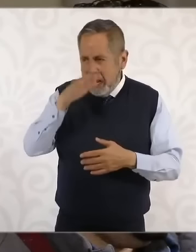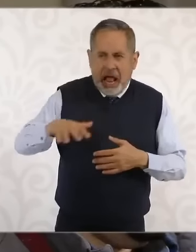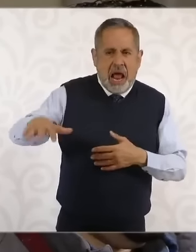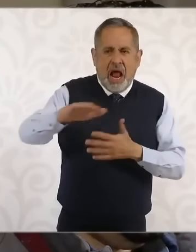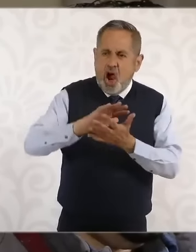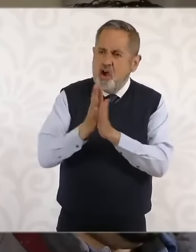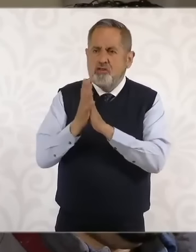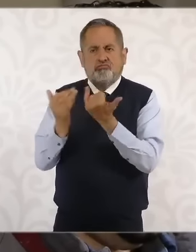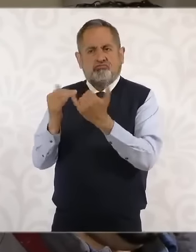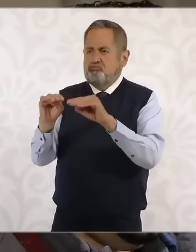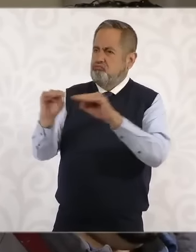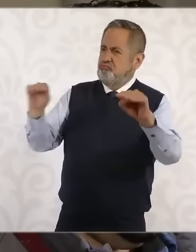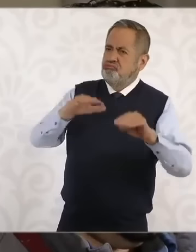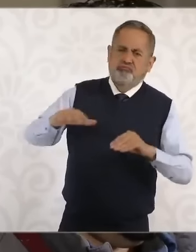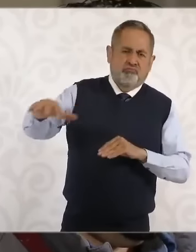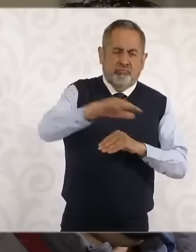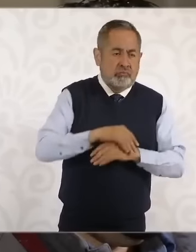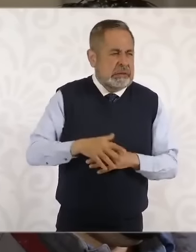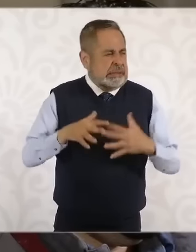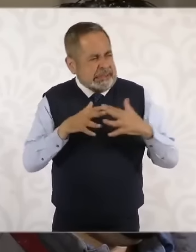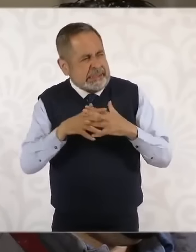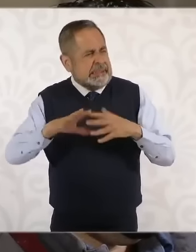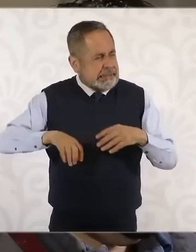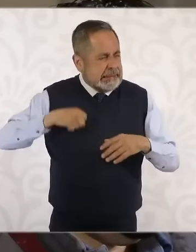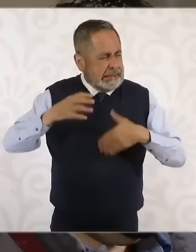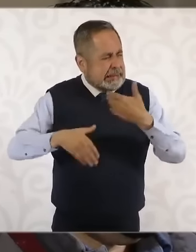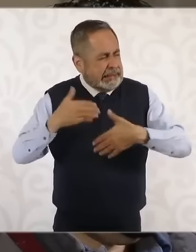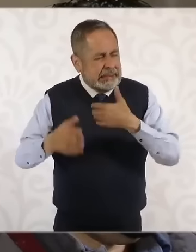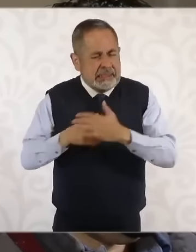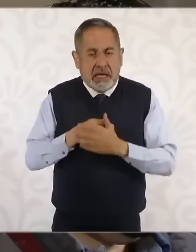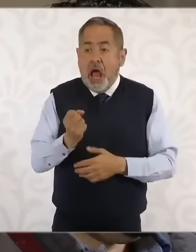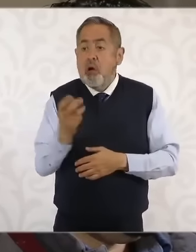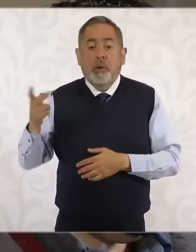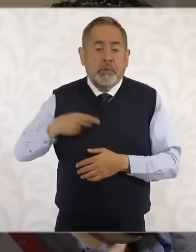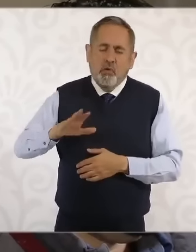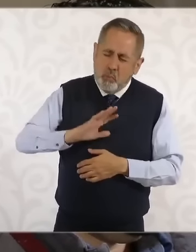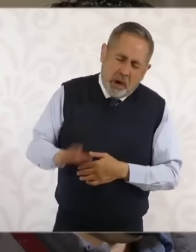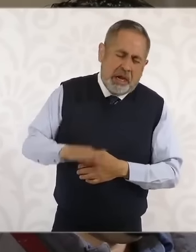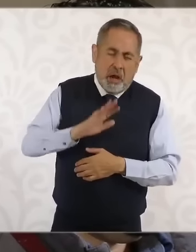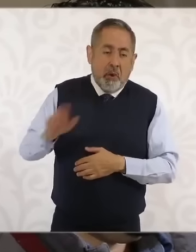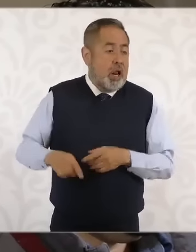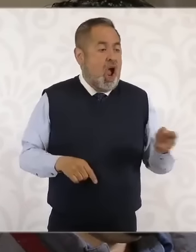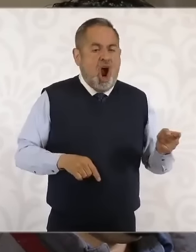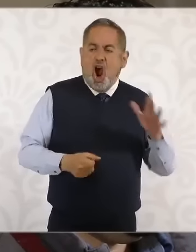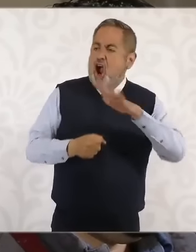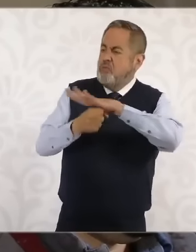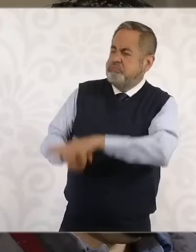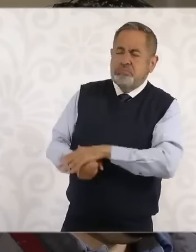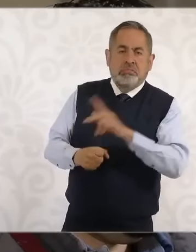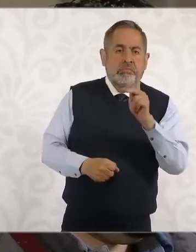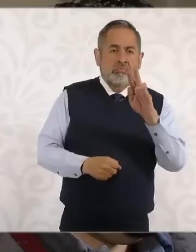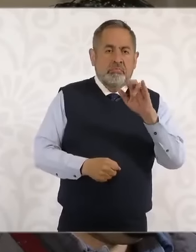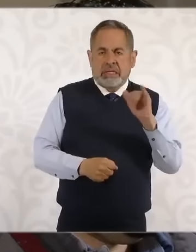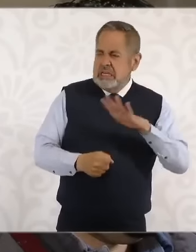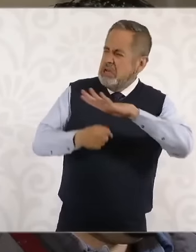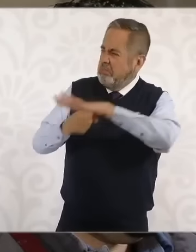de México. Estas luchas que costaron vidas por la represión de primero el Partido de Estado, el PRI, y luego